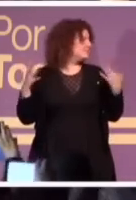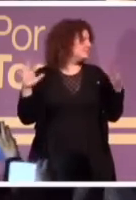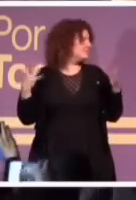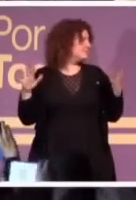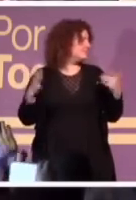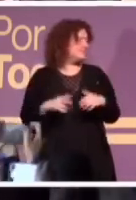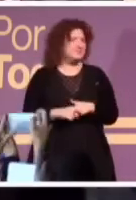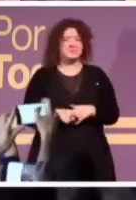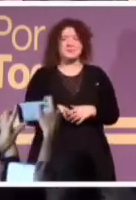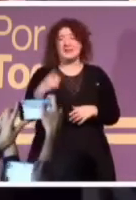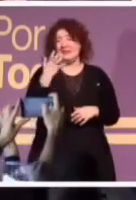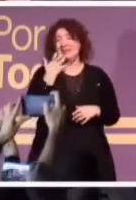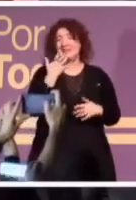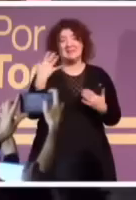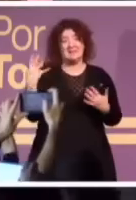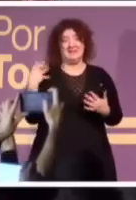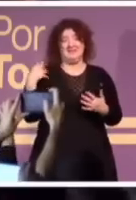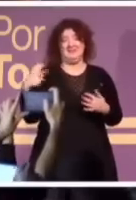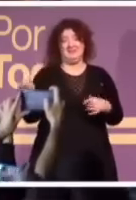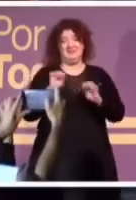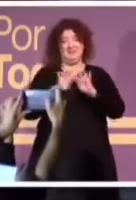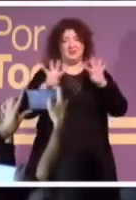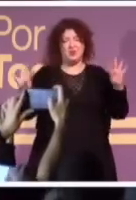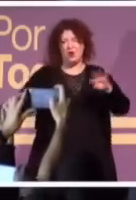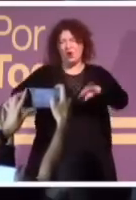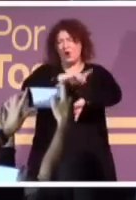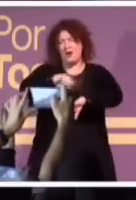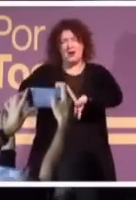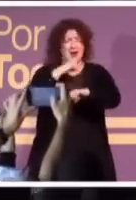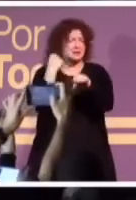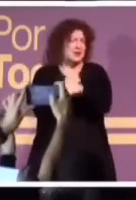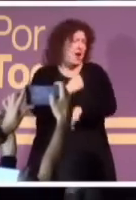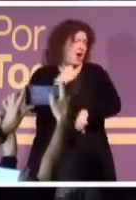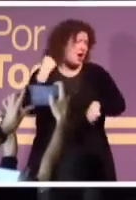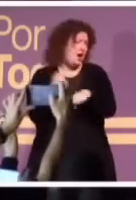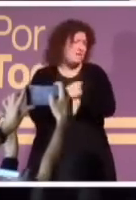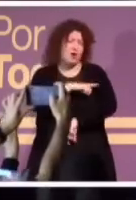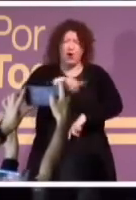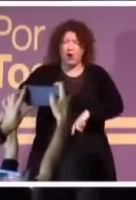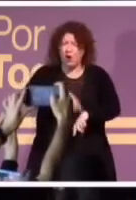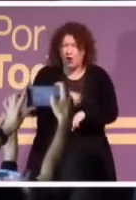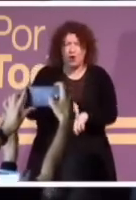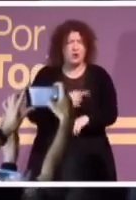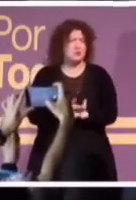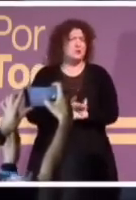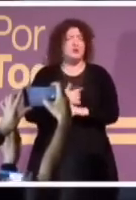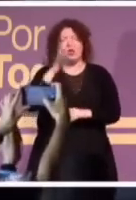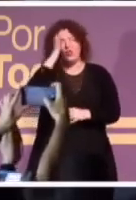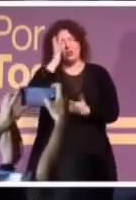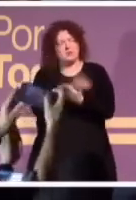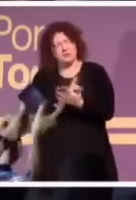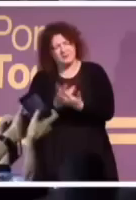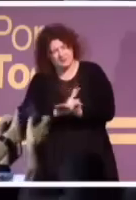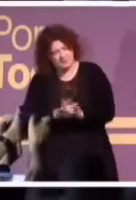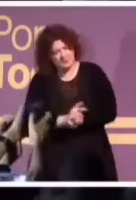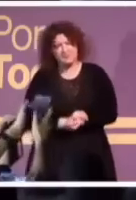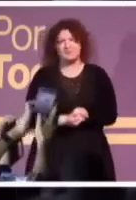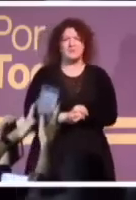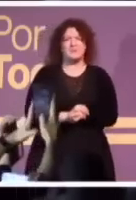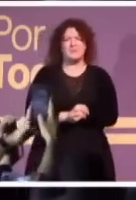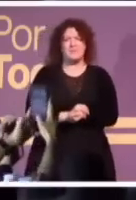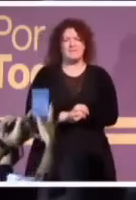Y mirad, las horas de trabajo, las horas que le han robado al sueño, las veces que